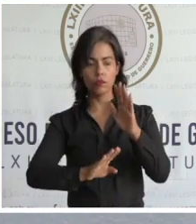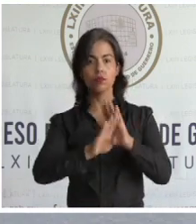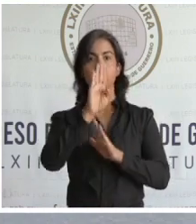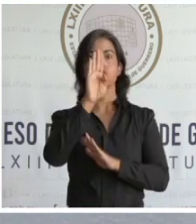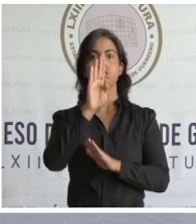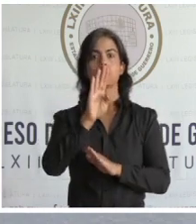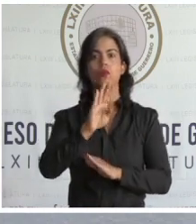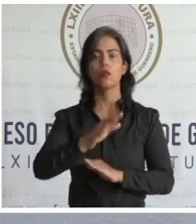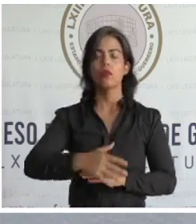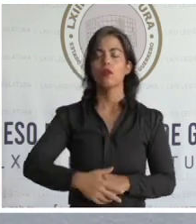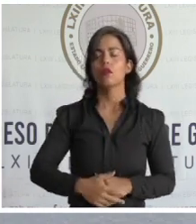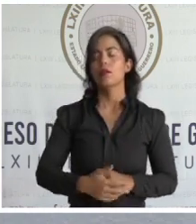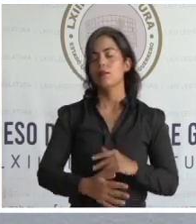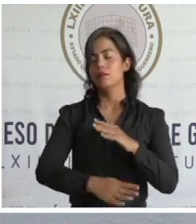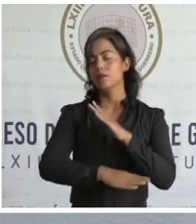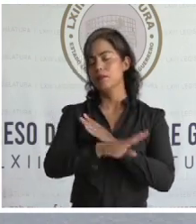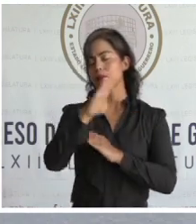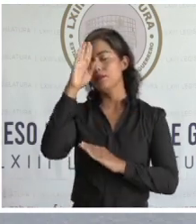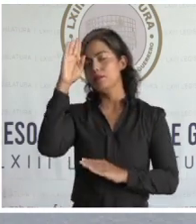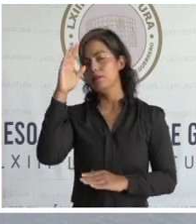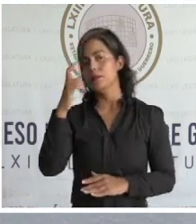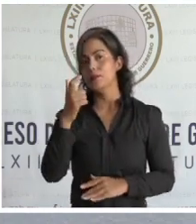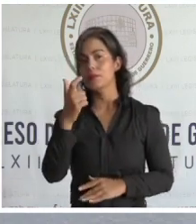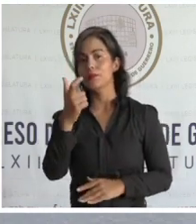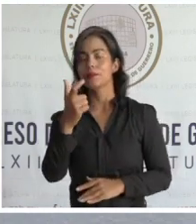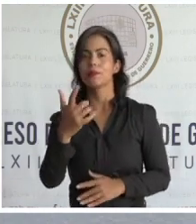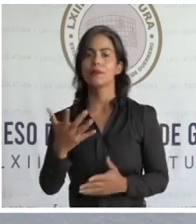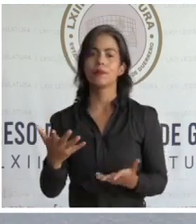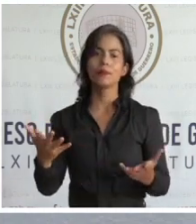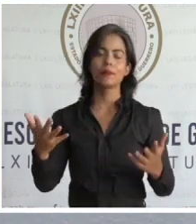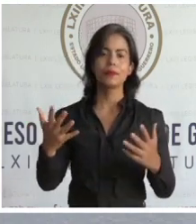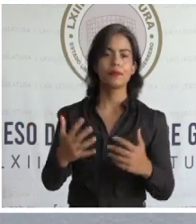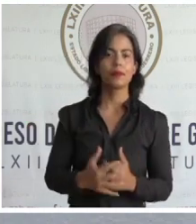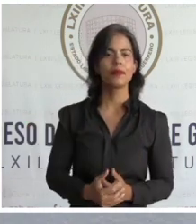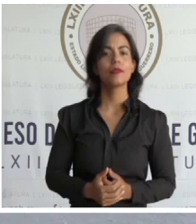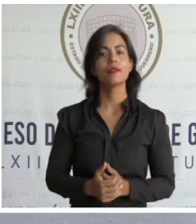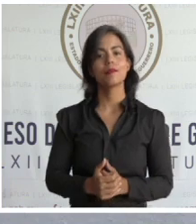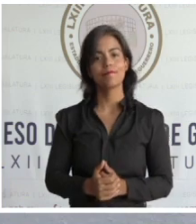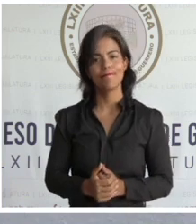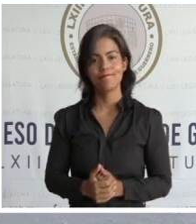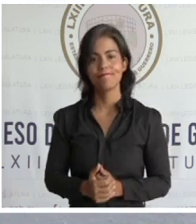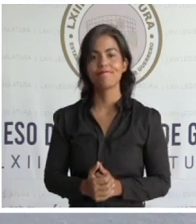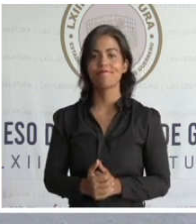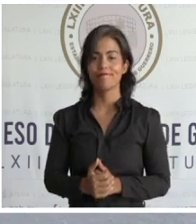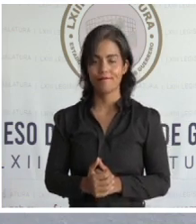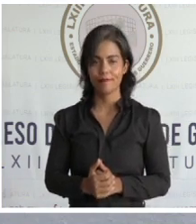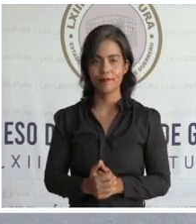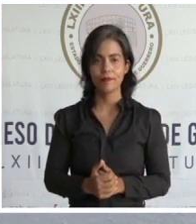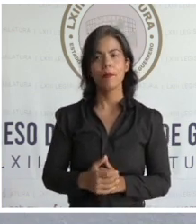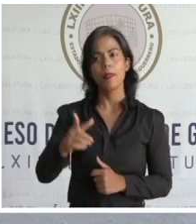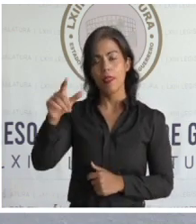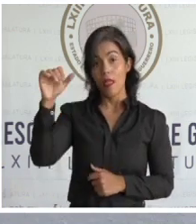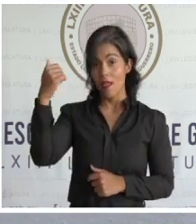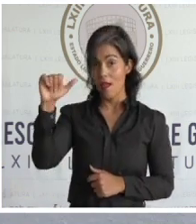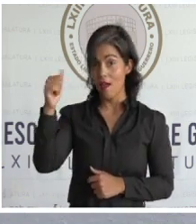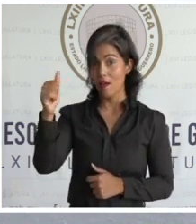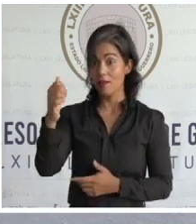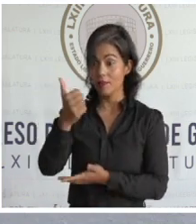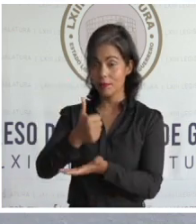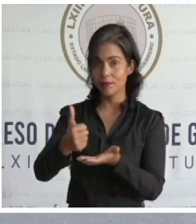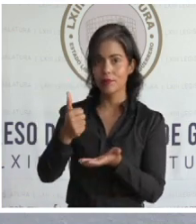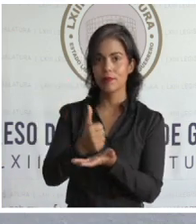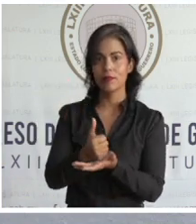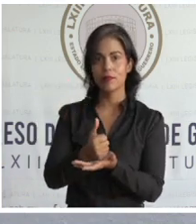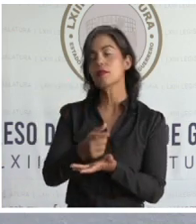la más alta en dos décadas. Y en este escenario, ciudades como Acapulco deben